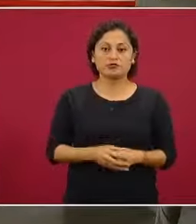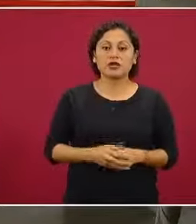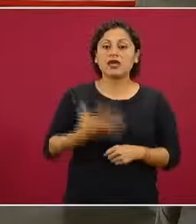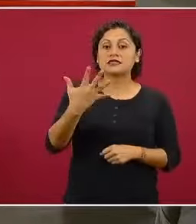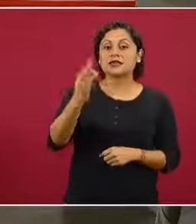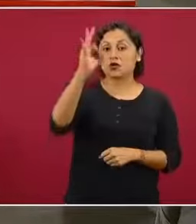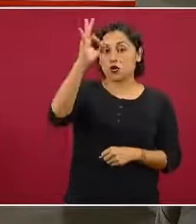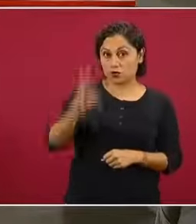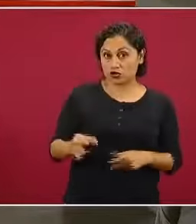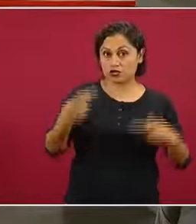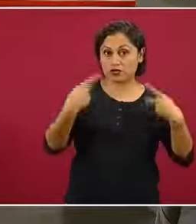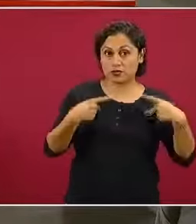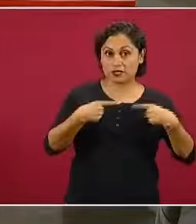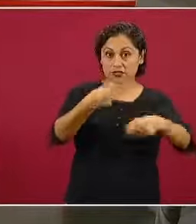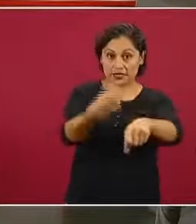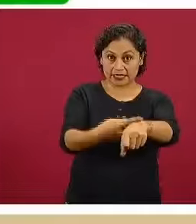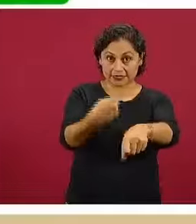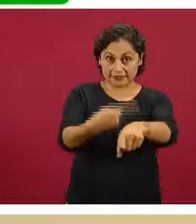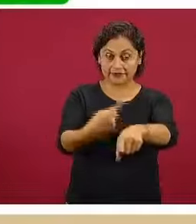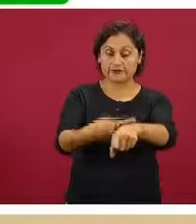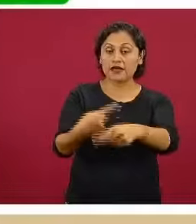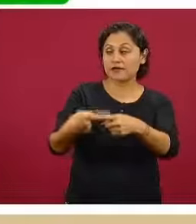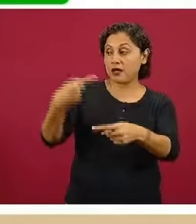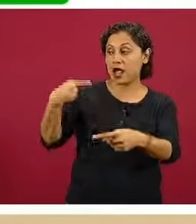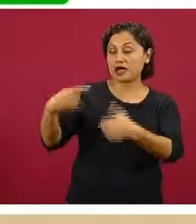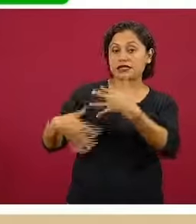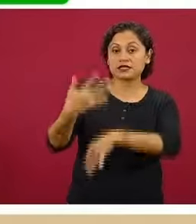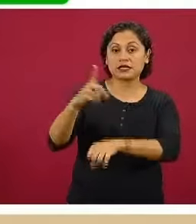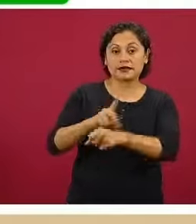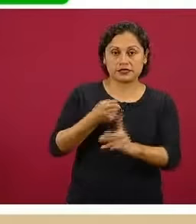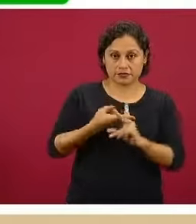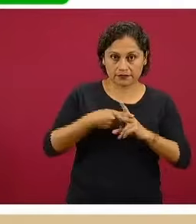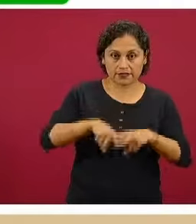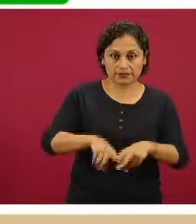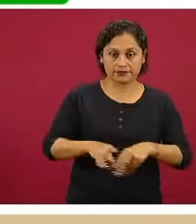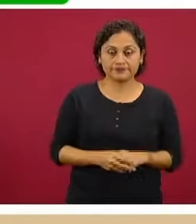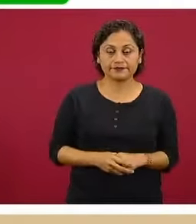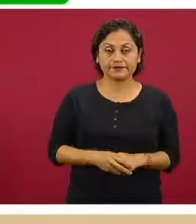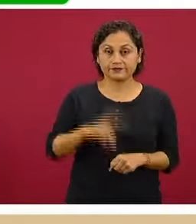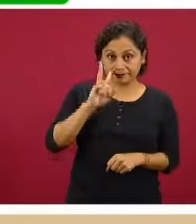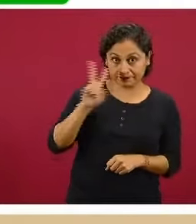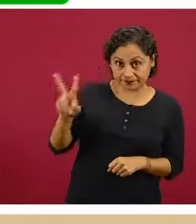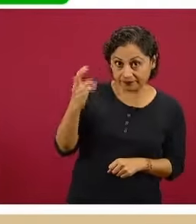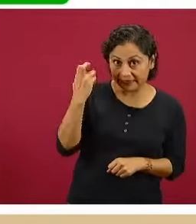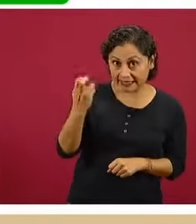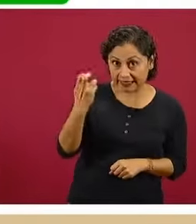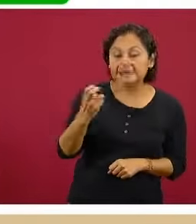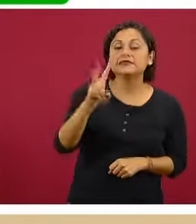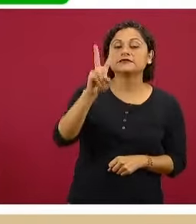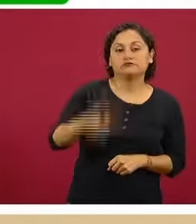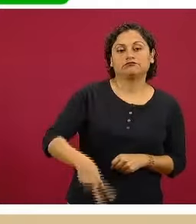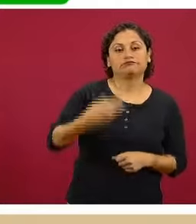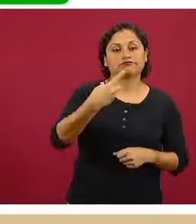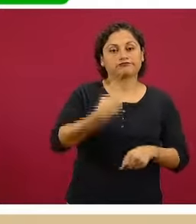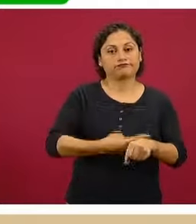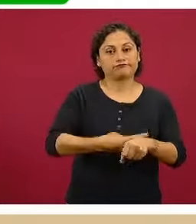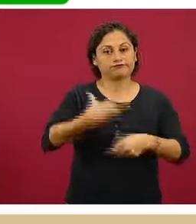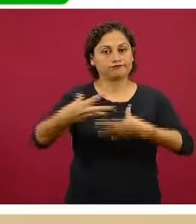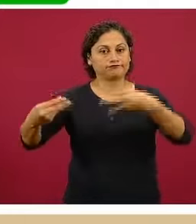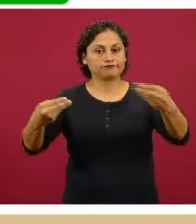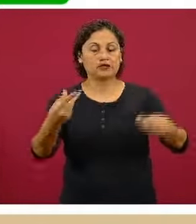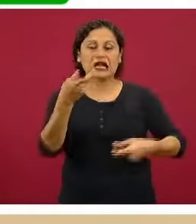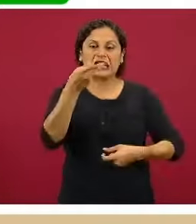de COVID registrados en México son de los últimos 15 días. Recordar que esta es la epidemia activa, aunque es afición de los medios de información